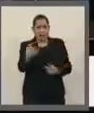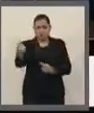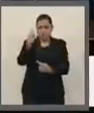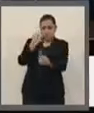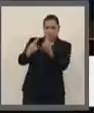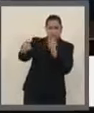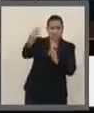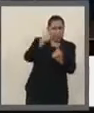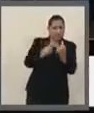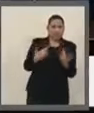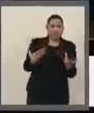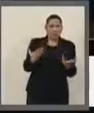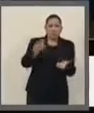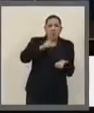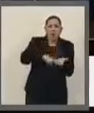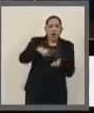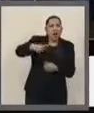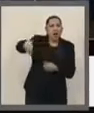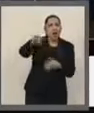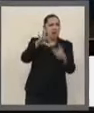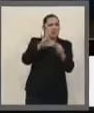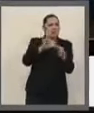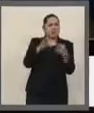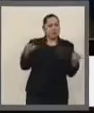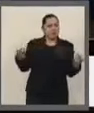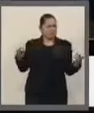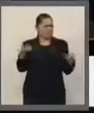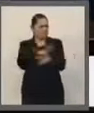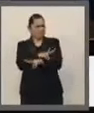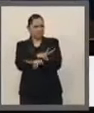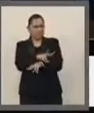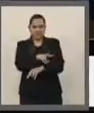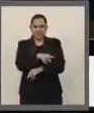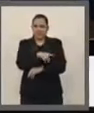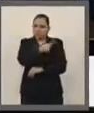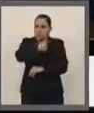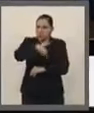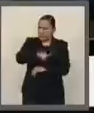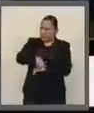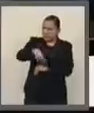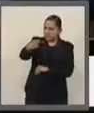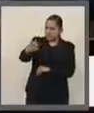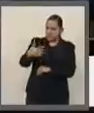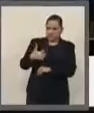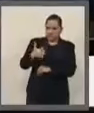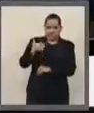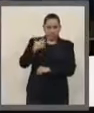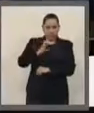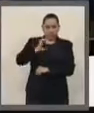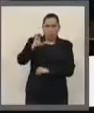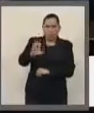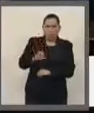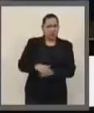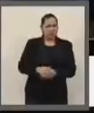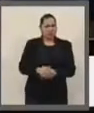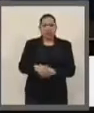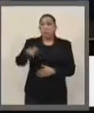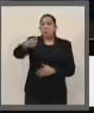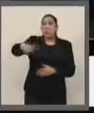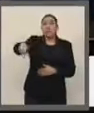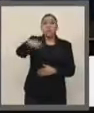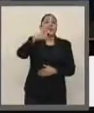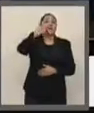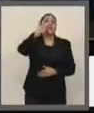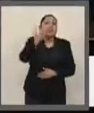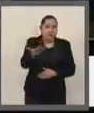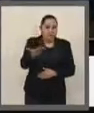ni siquiera a quienes tergiversan, ni siquiera a quienes no pueden alcanzar el estatus de oposición. Les